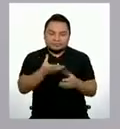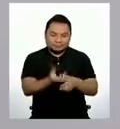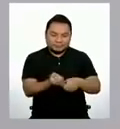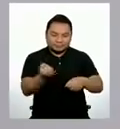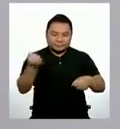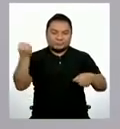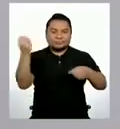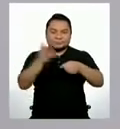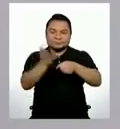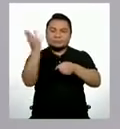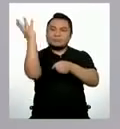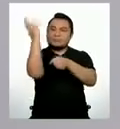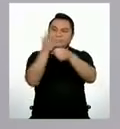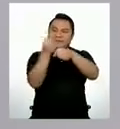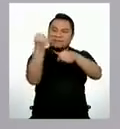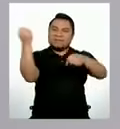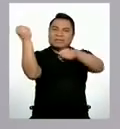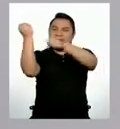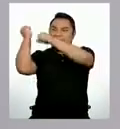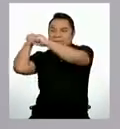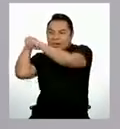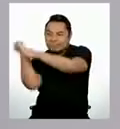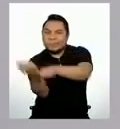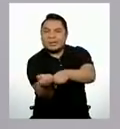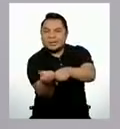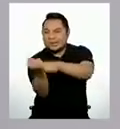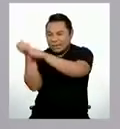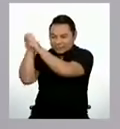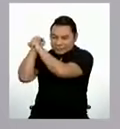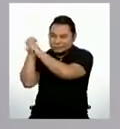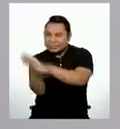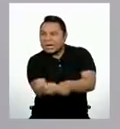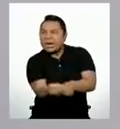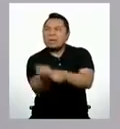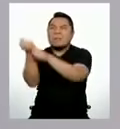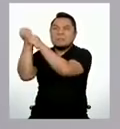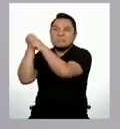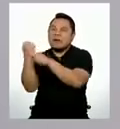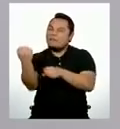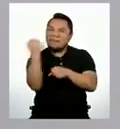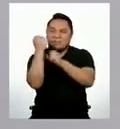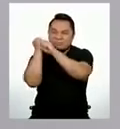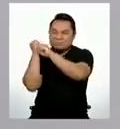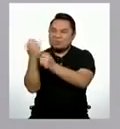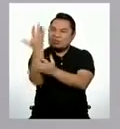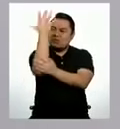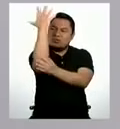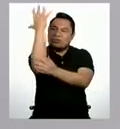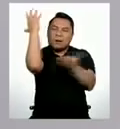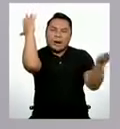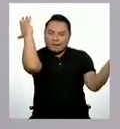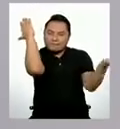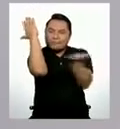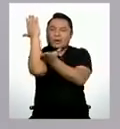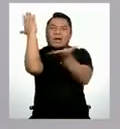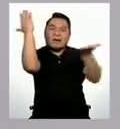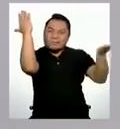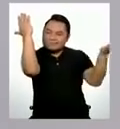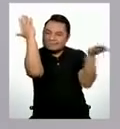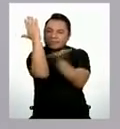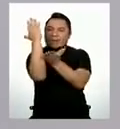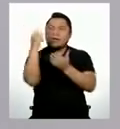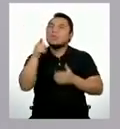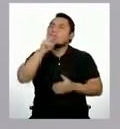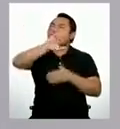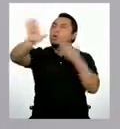y comenzó a dar golpes contra el tronco, cada vez más fuertes y decía a gritos, Me llevaré todo